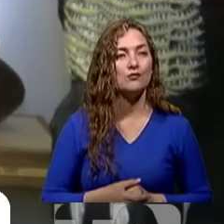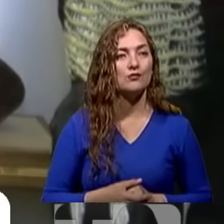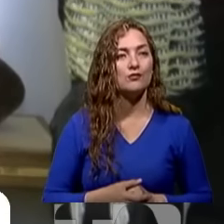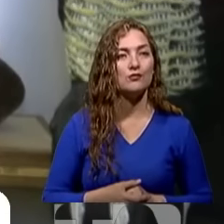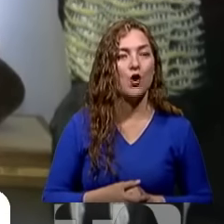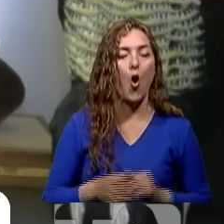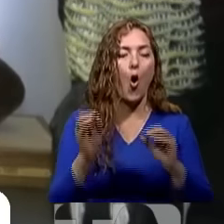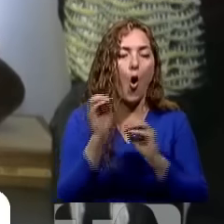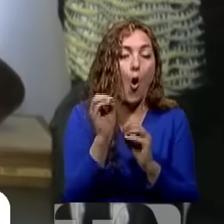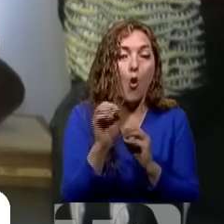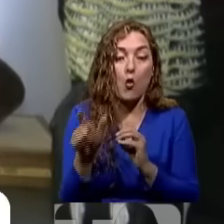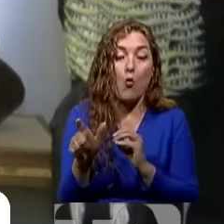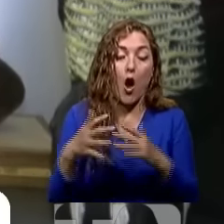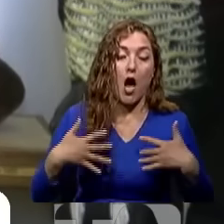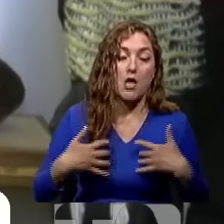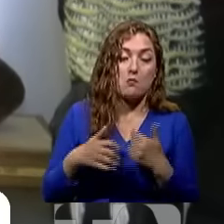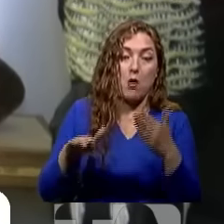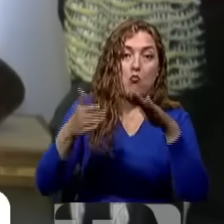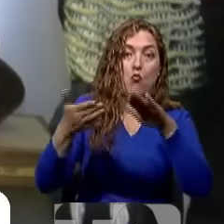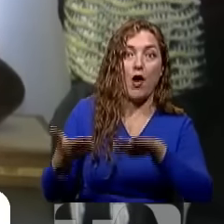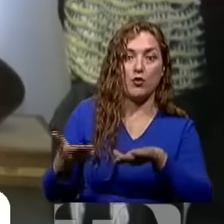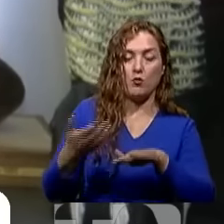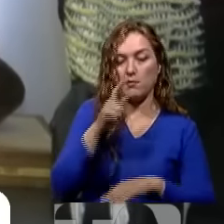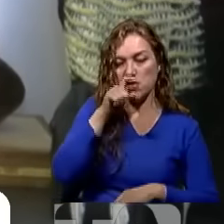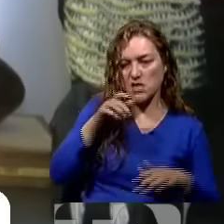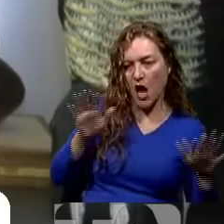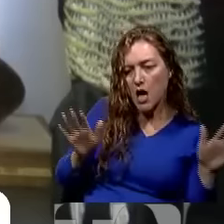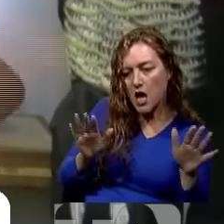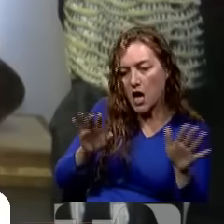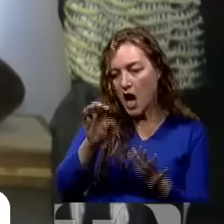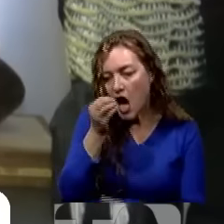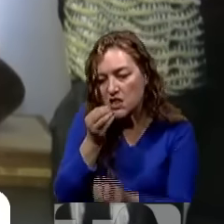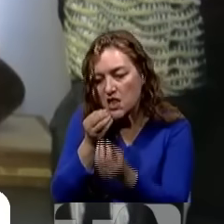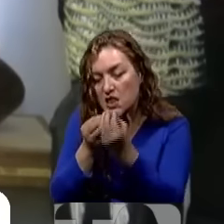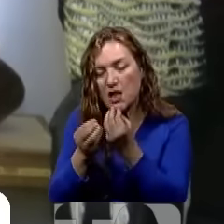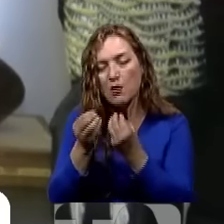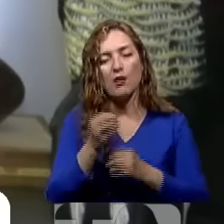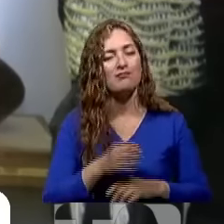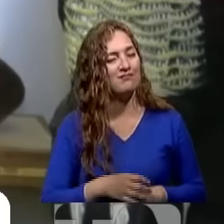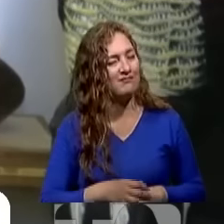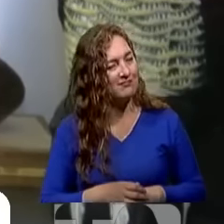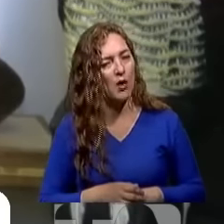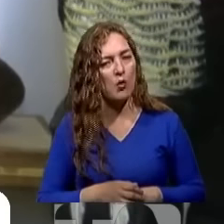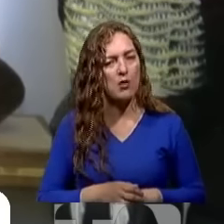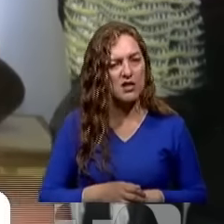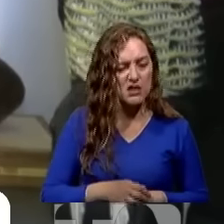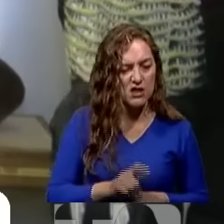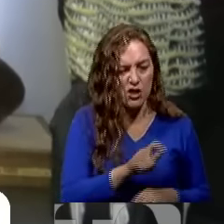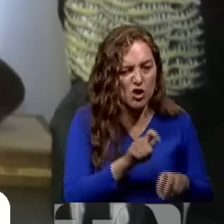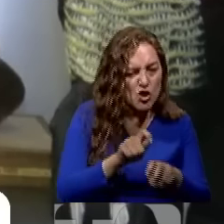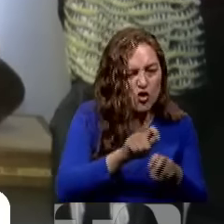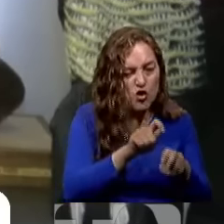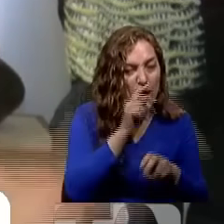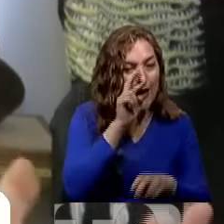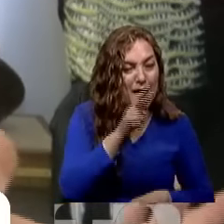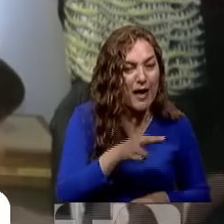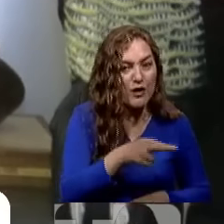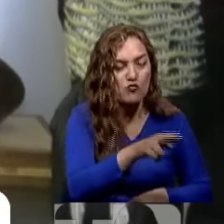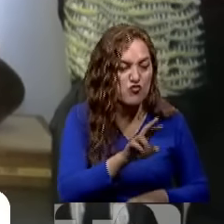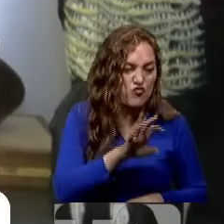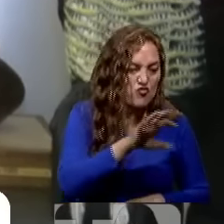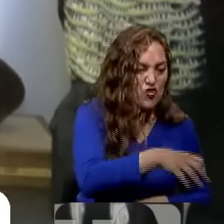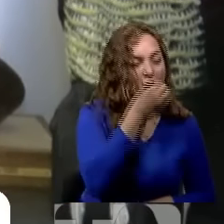carroñas. Los quilicos, por ejemplo, pueden cazar insectos, cazos, pequeños animales, ratones. El águila